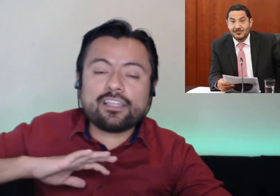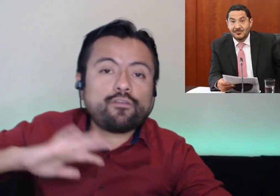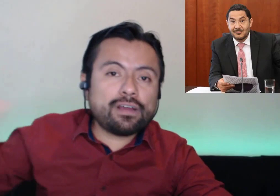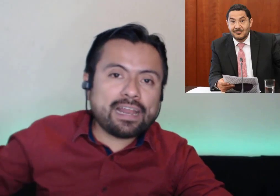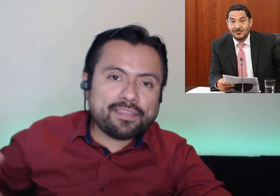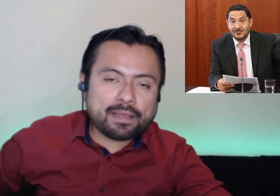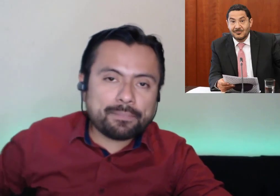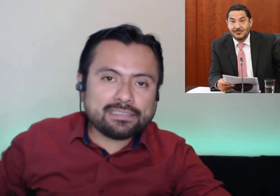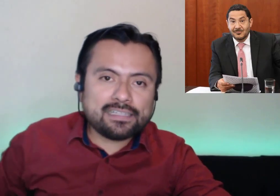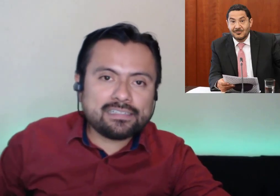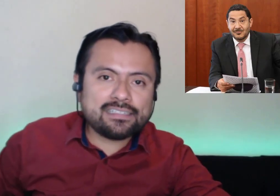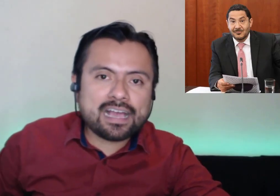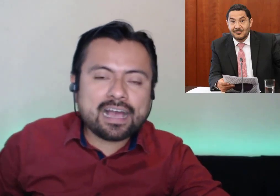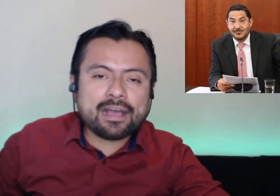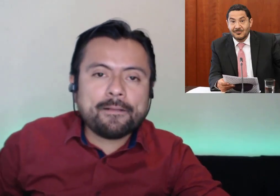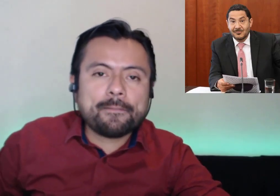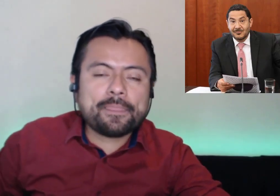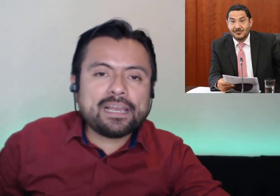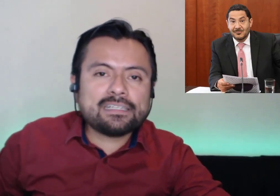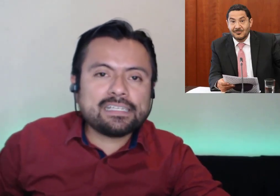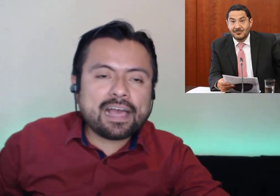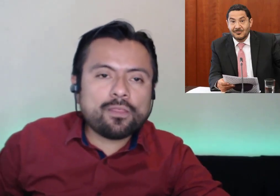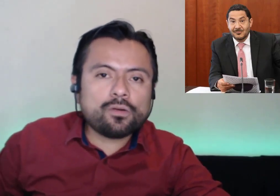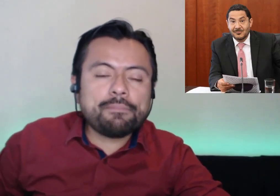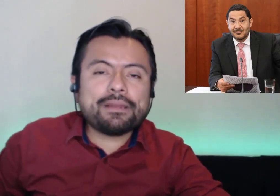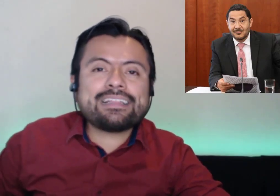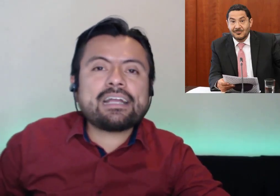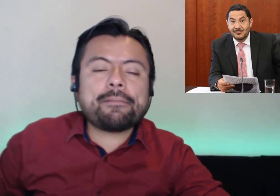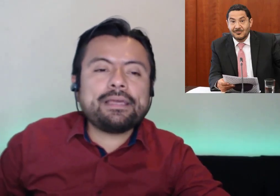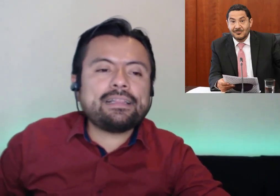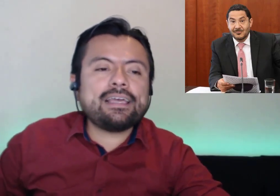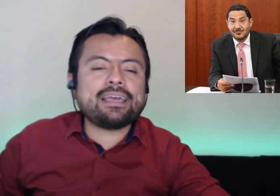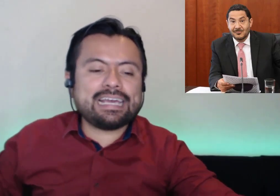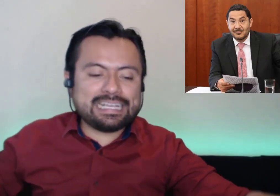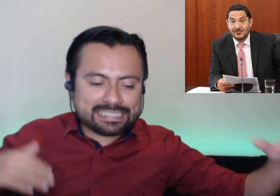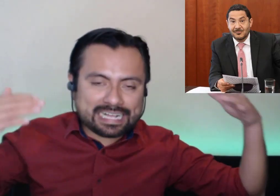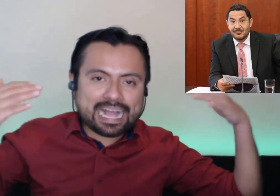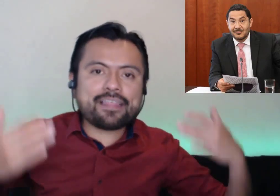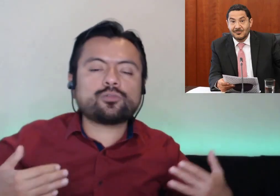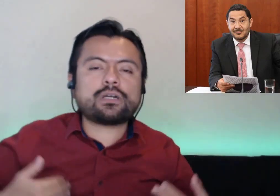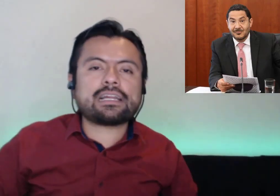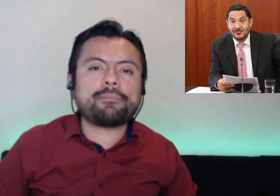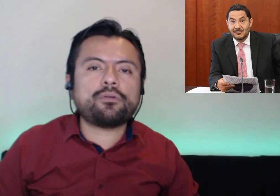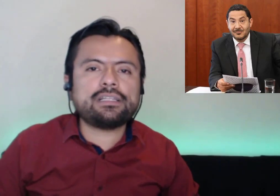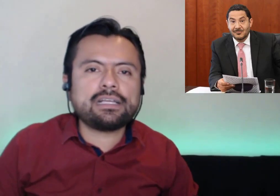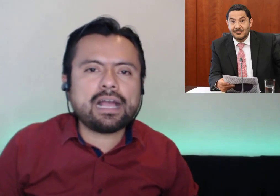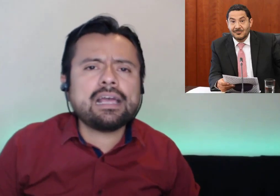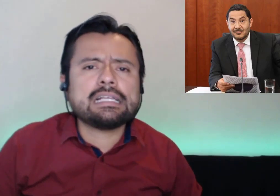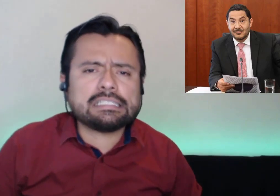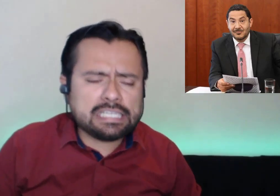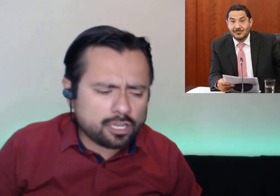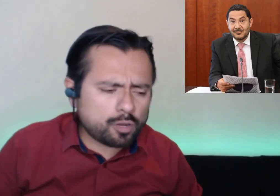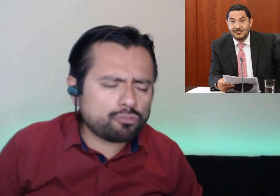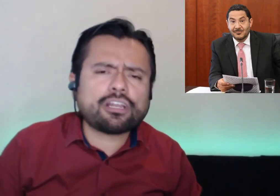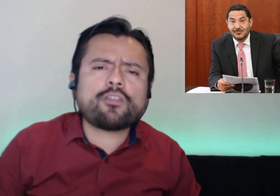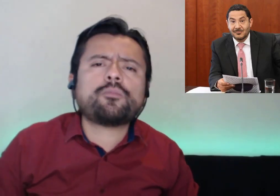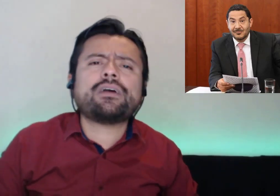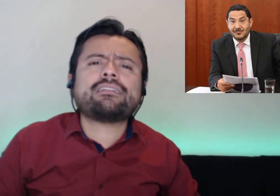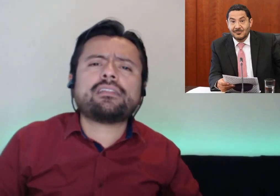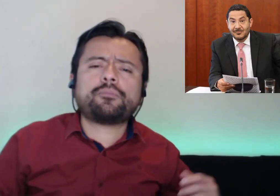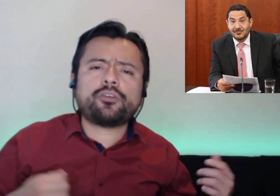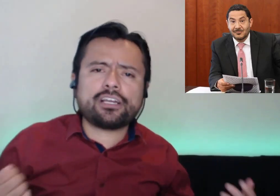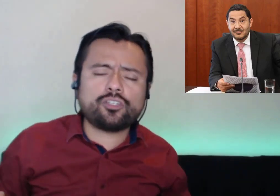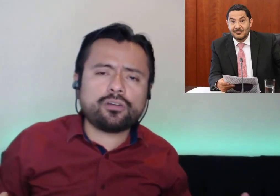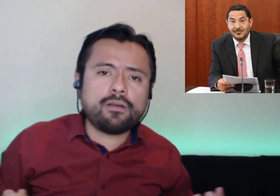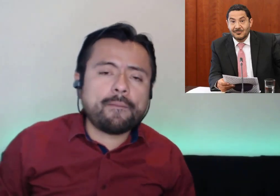quedó fuera de la presidencia del senado y prácticamente estancada a su carrera política sí como senador